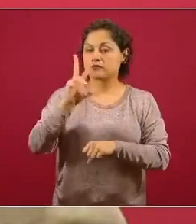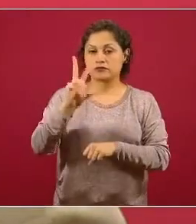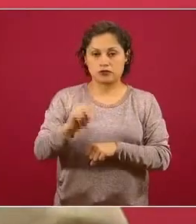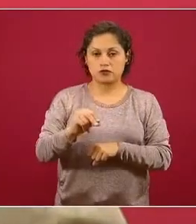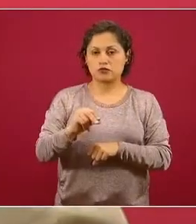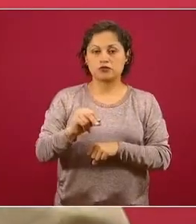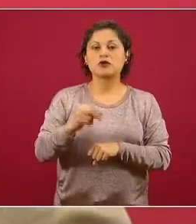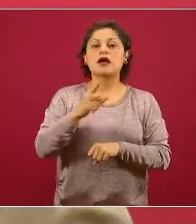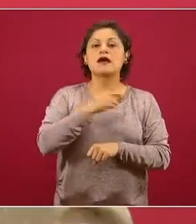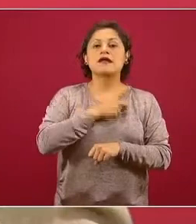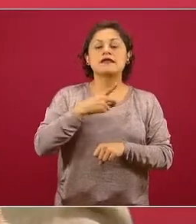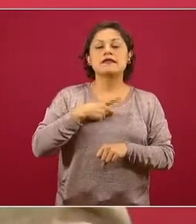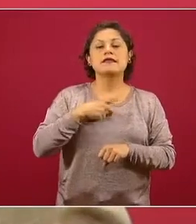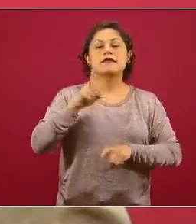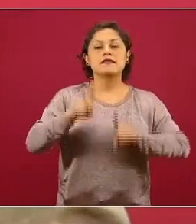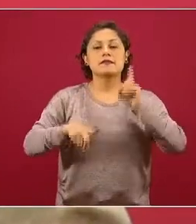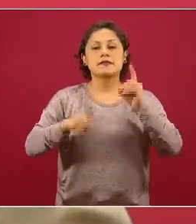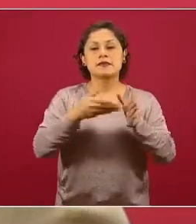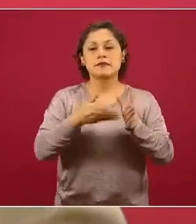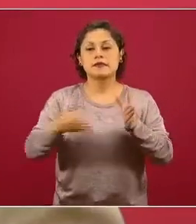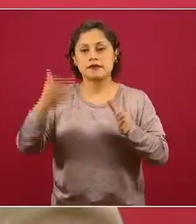10 días. 10 días.